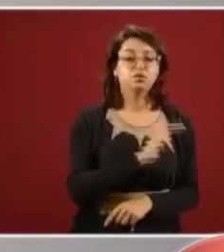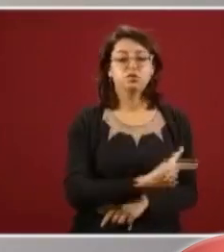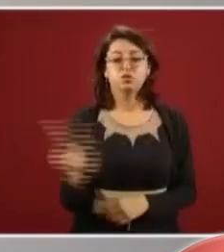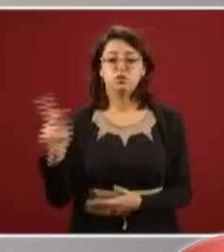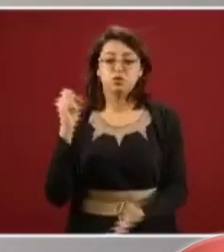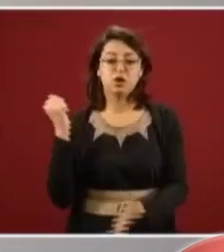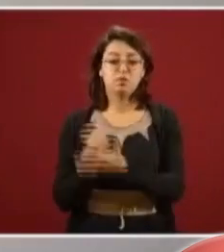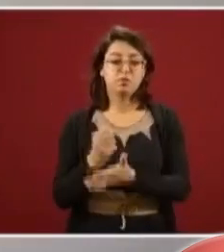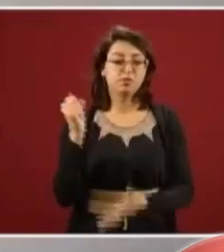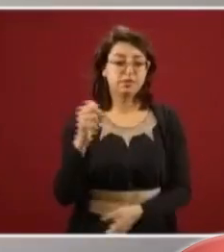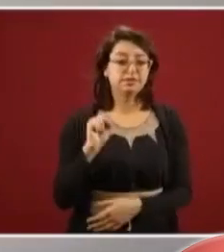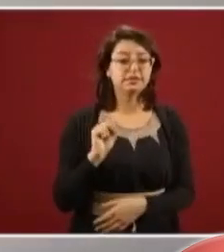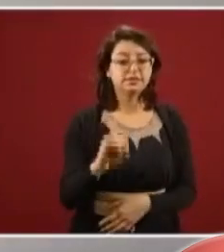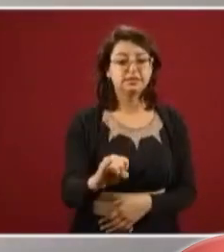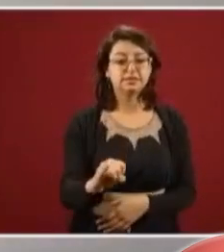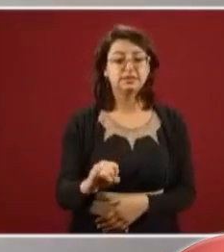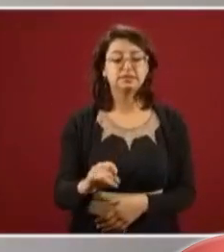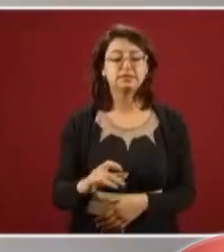Y ahora